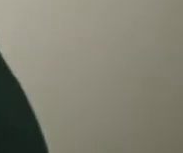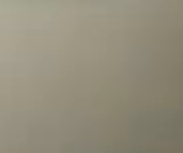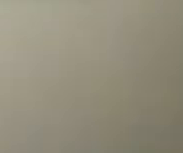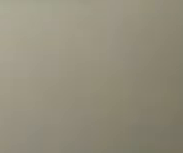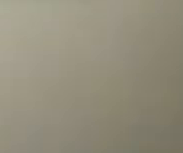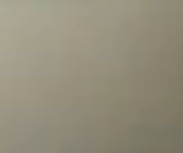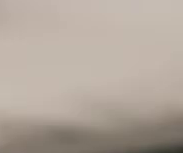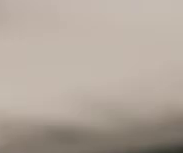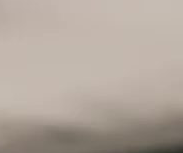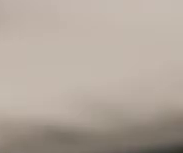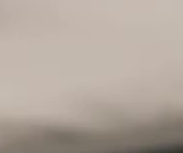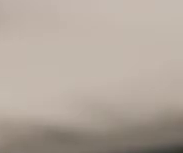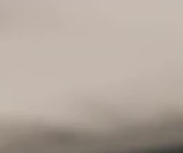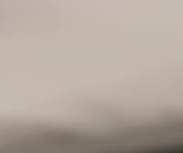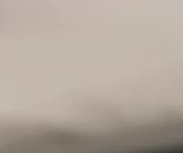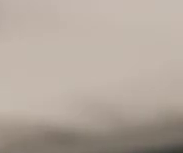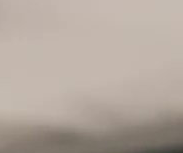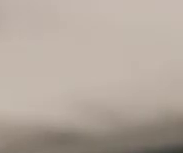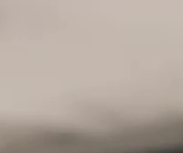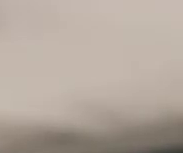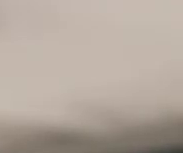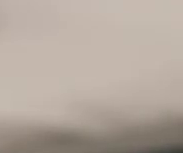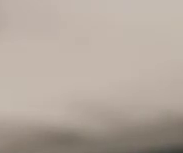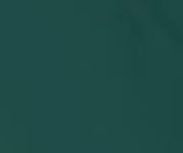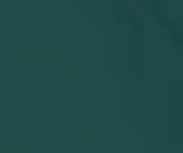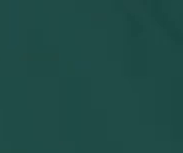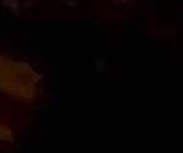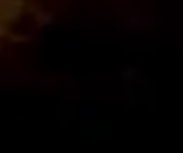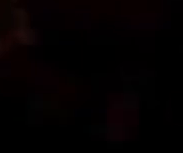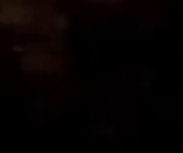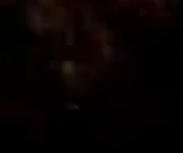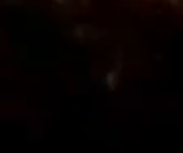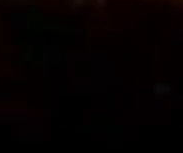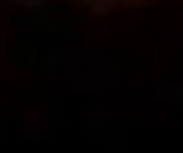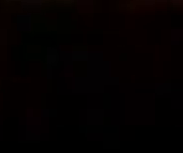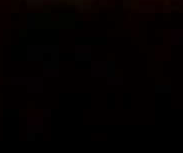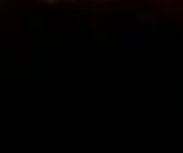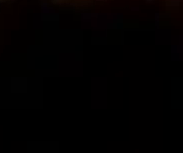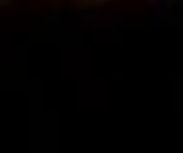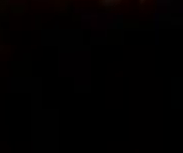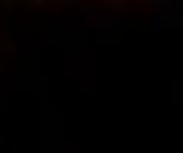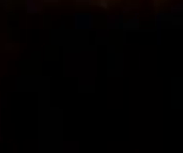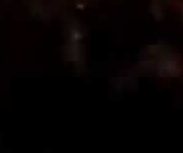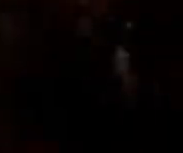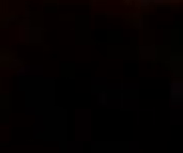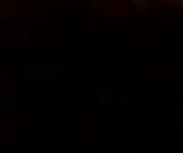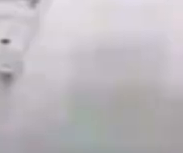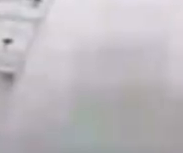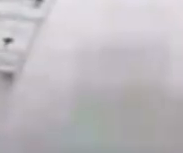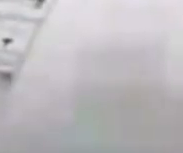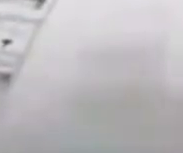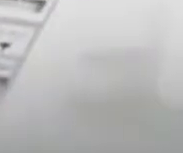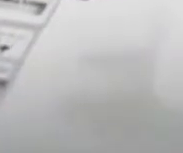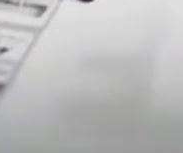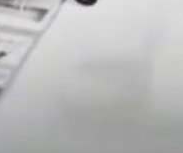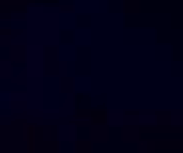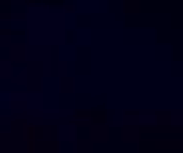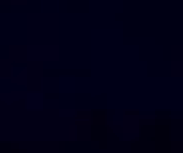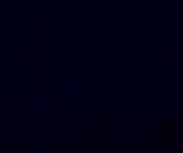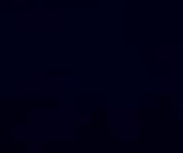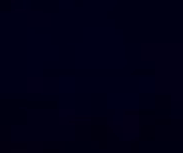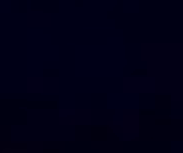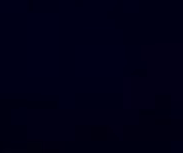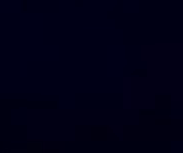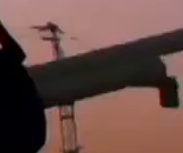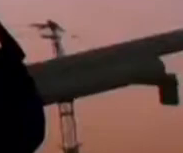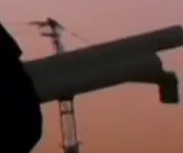de etiqueta y sana distancia. Más vale prevenir. Llegó el momento a los jóvenes de ser emprendedores, de enfrentar